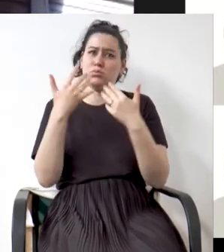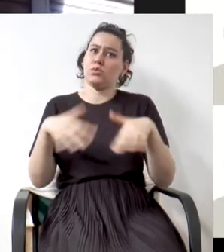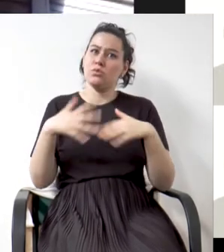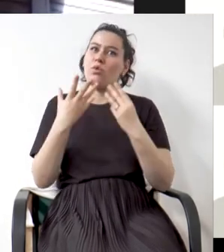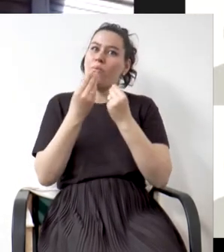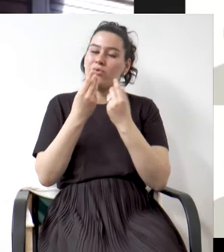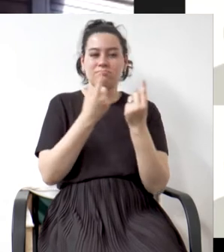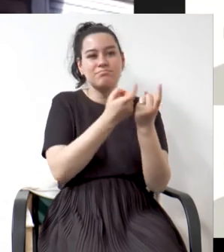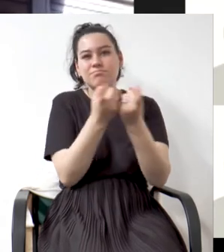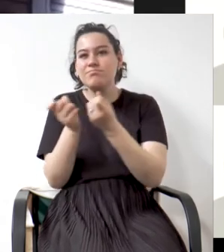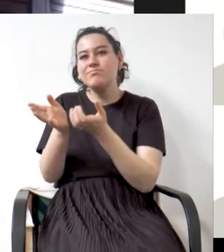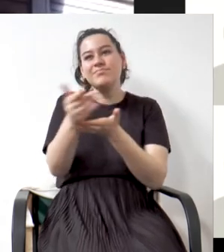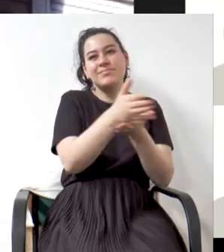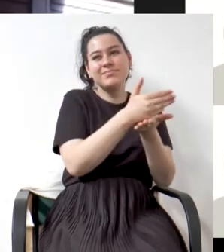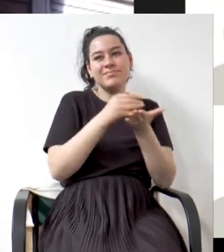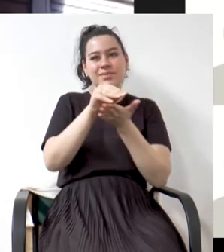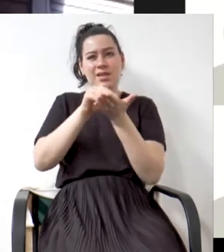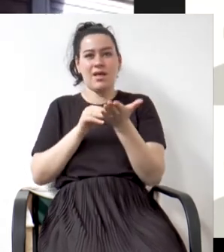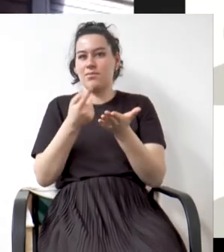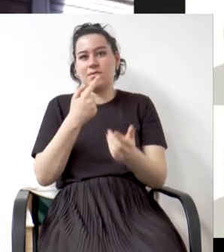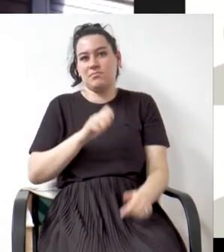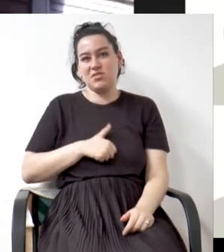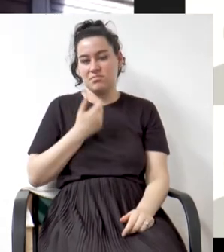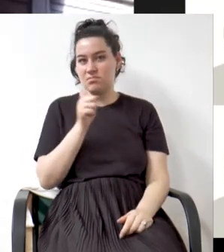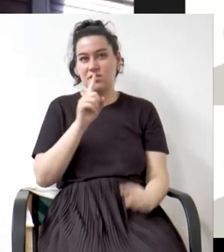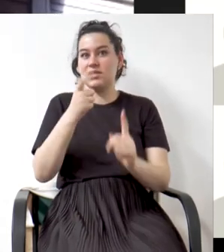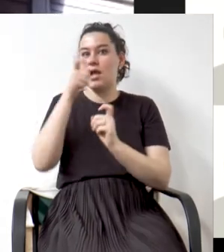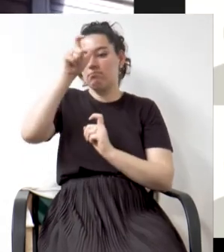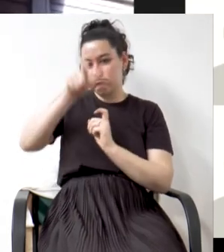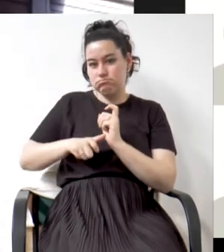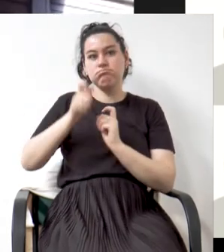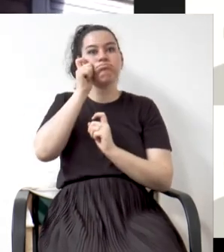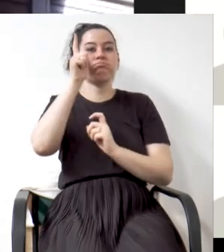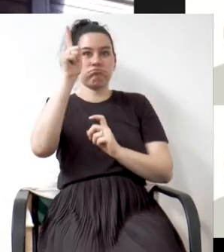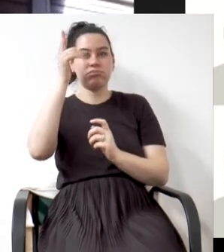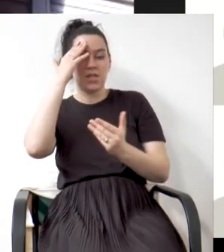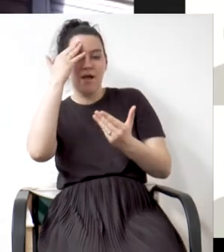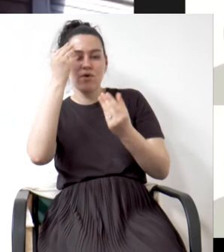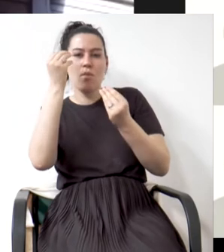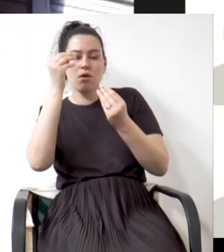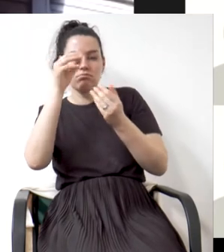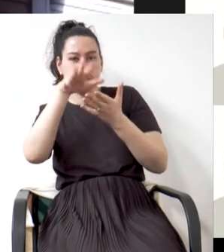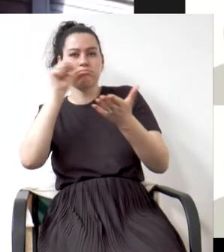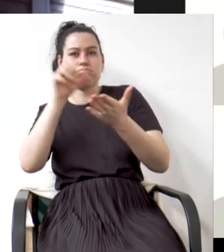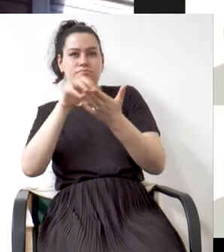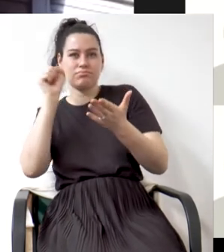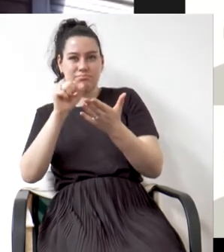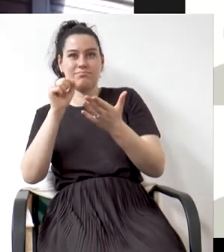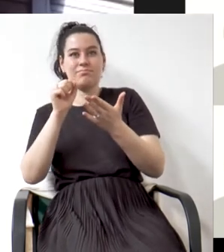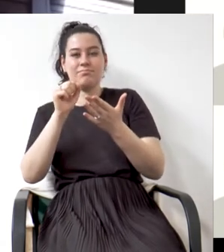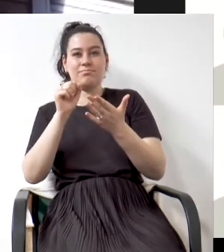muchas veces, pero son totalmente inútiles si no vienen acompañados con capacidades institucionales